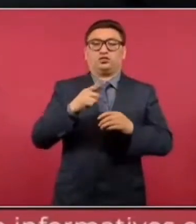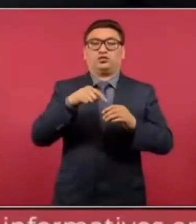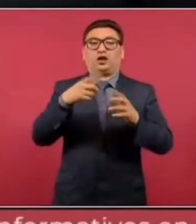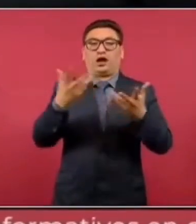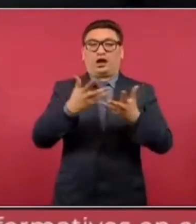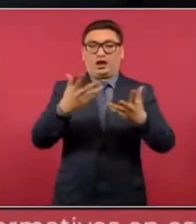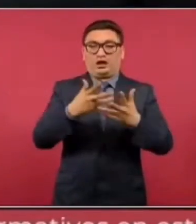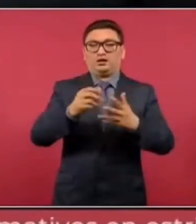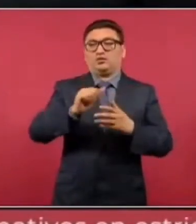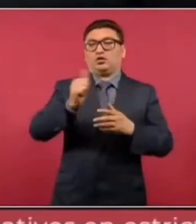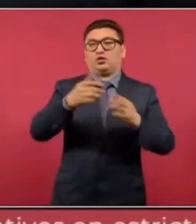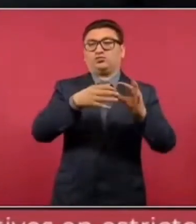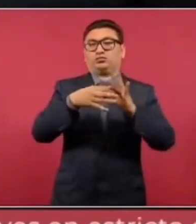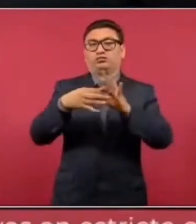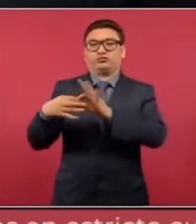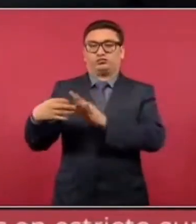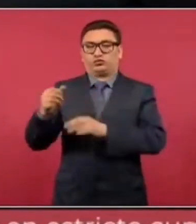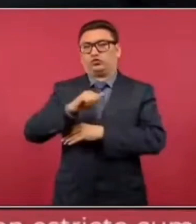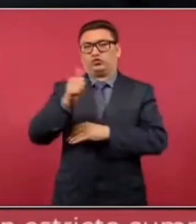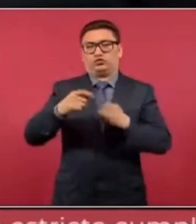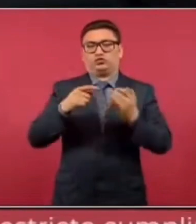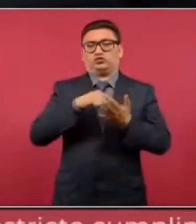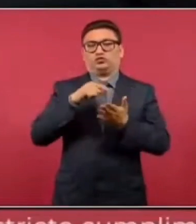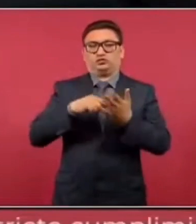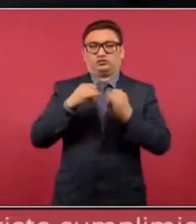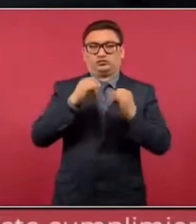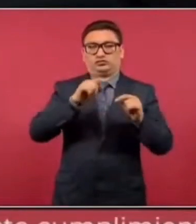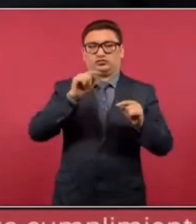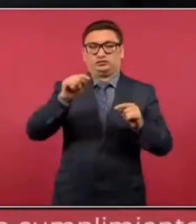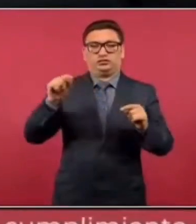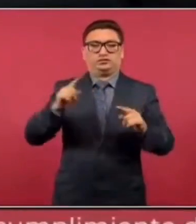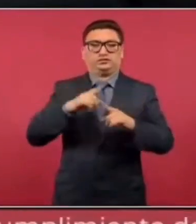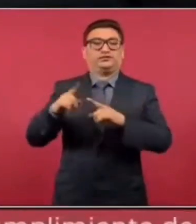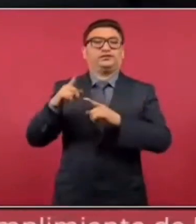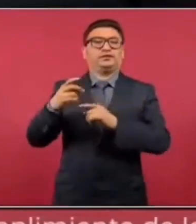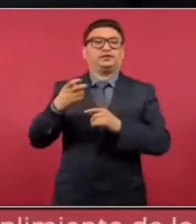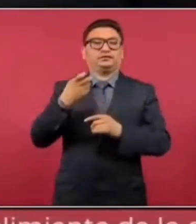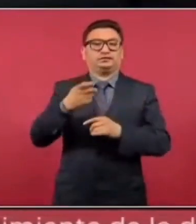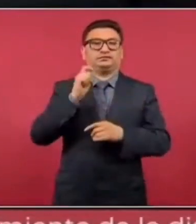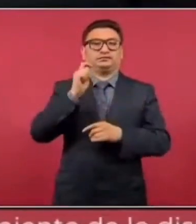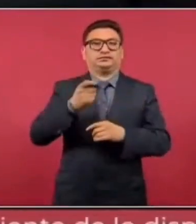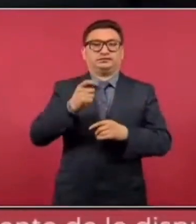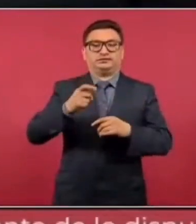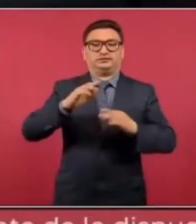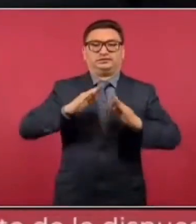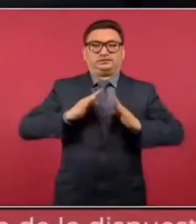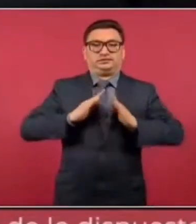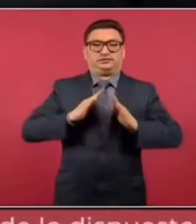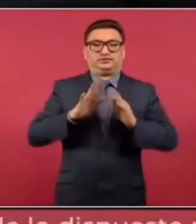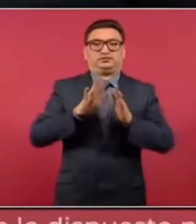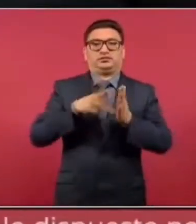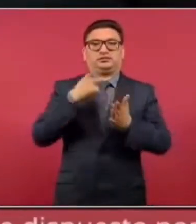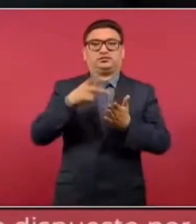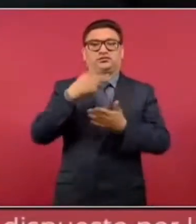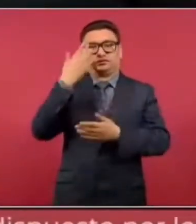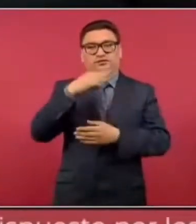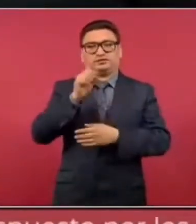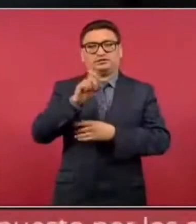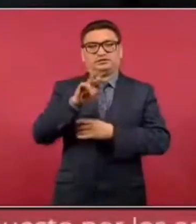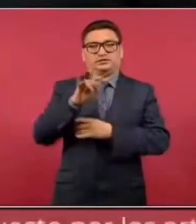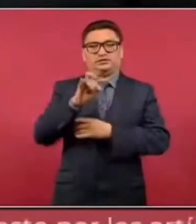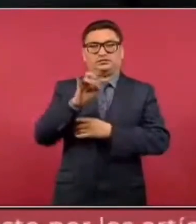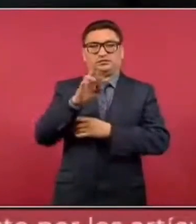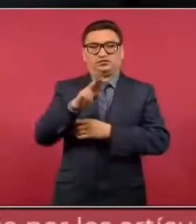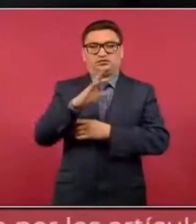haber más elementos hacia otras instancias, pero en este caso también se tocó el tema del ejército. Recordemos el caso otra vez, sí, de Salvador